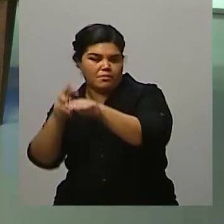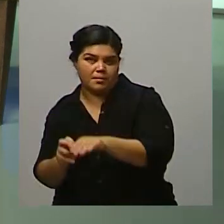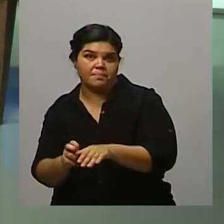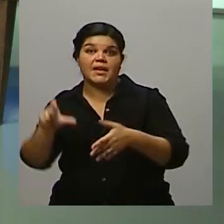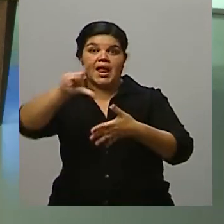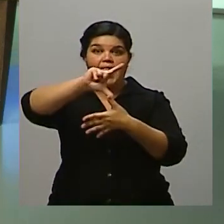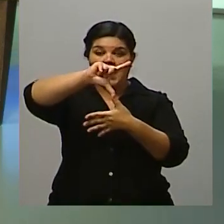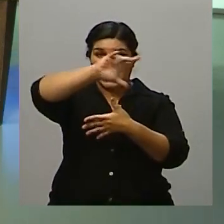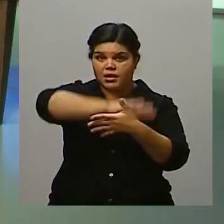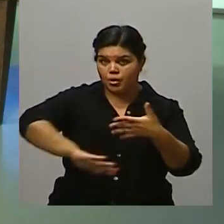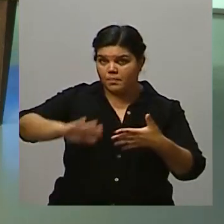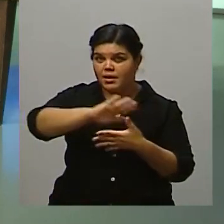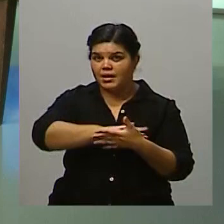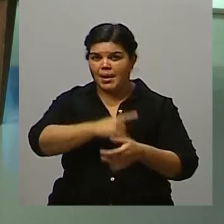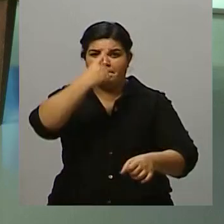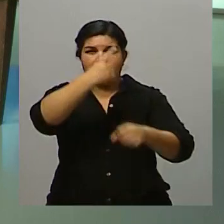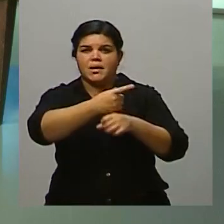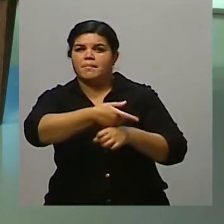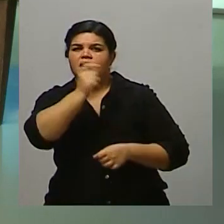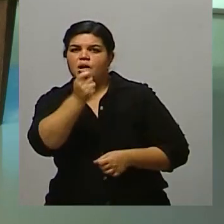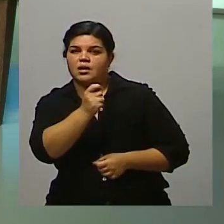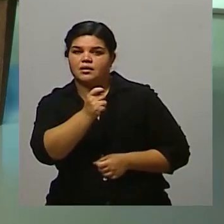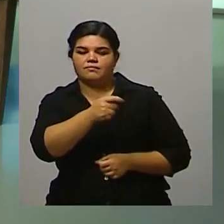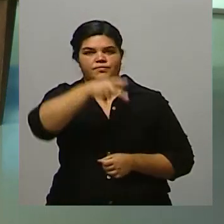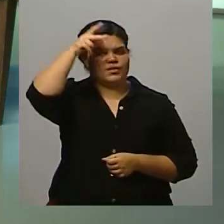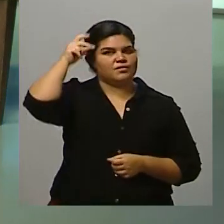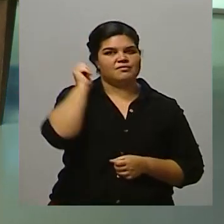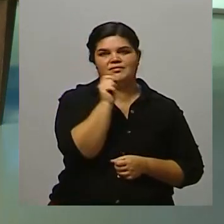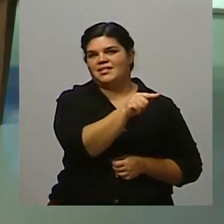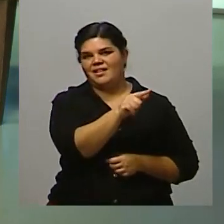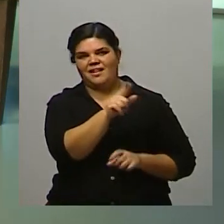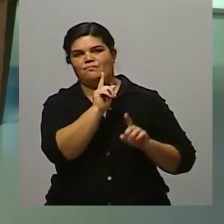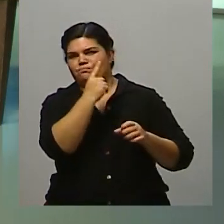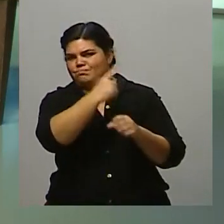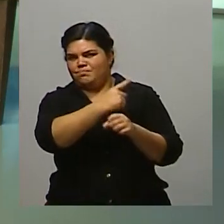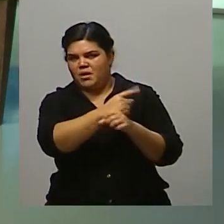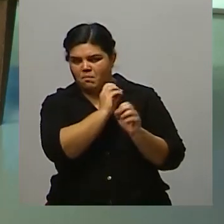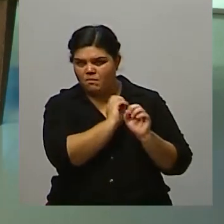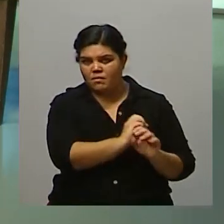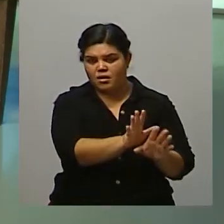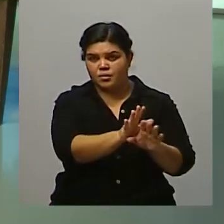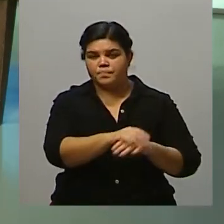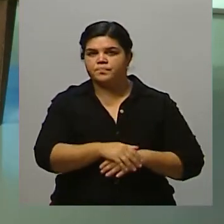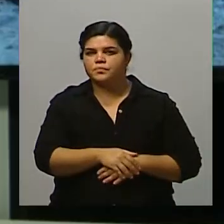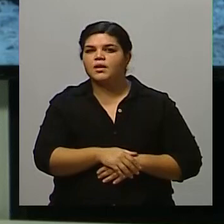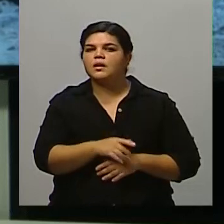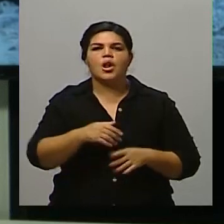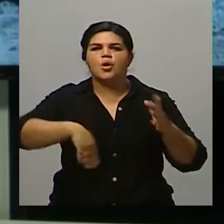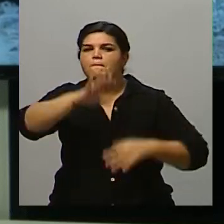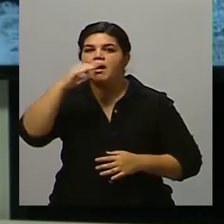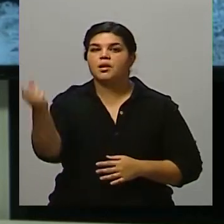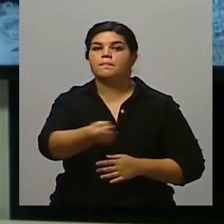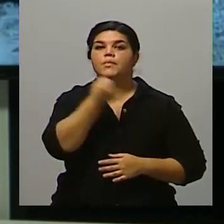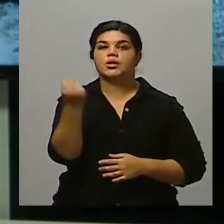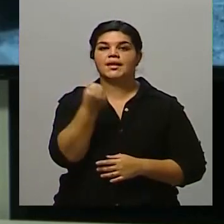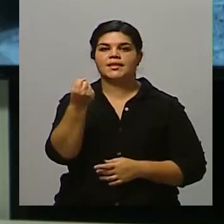uno de los primeros fue el de Chile, que hablamos de un banco de proyectos, ¿no? En realidad lo que es relevante es que haya un sistema de inversión pública donde